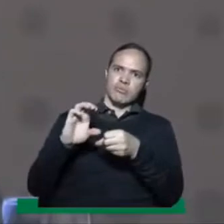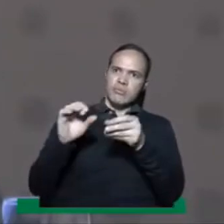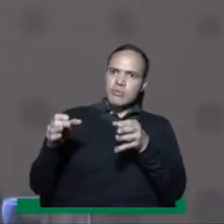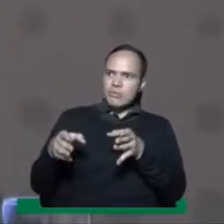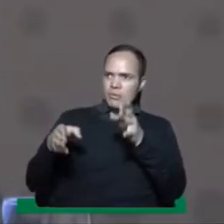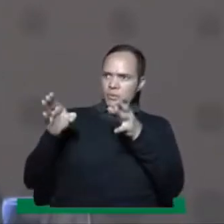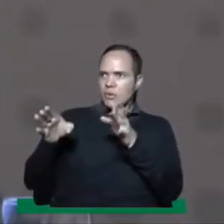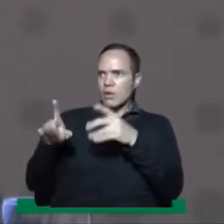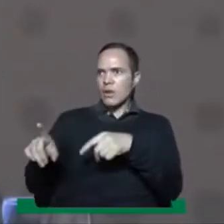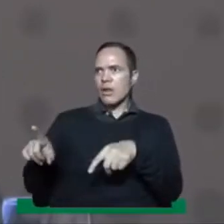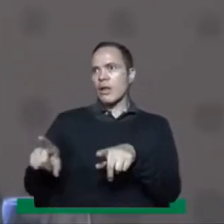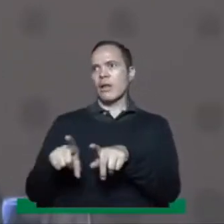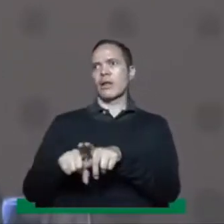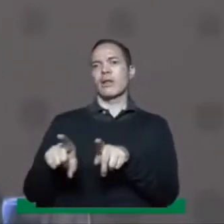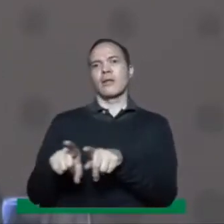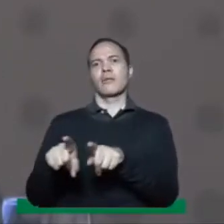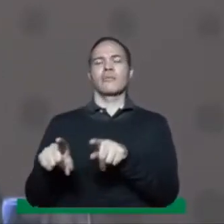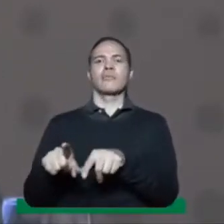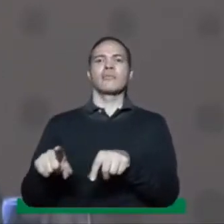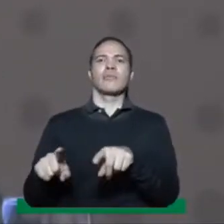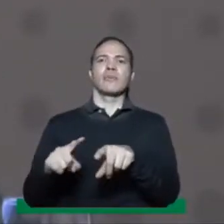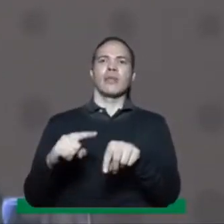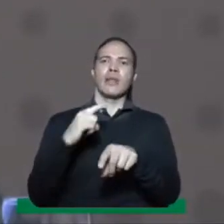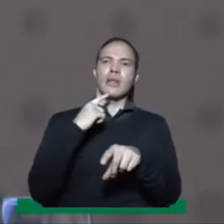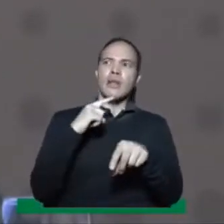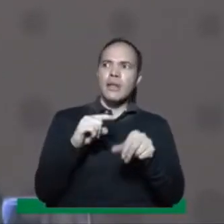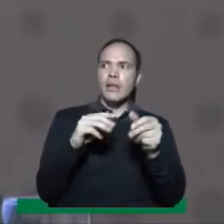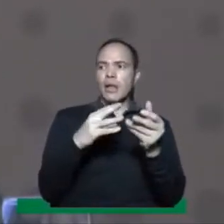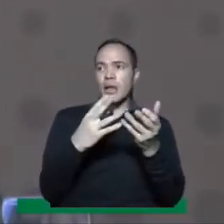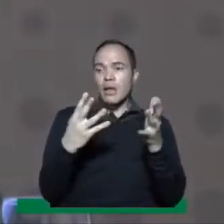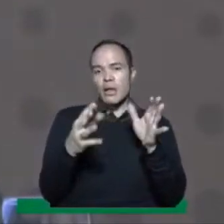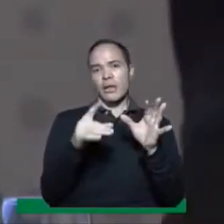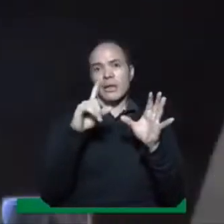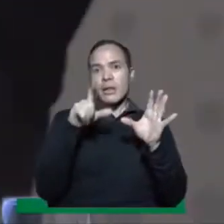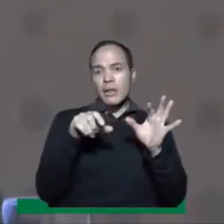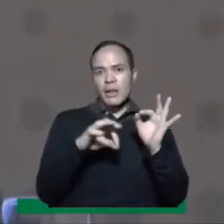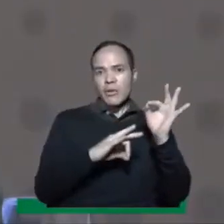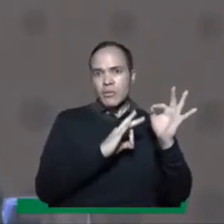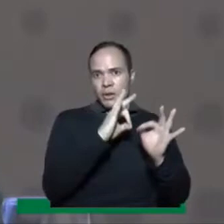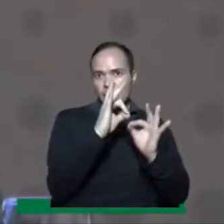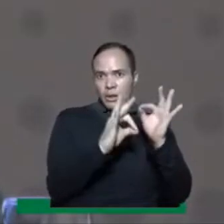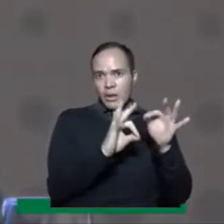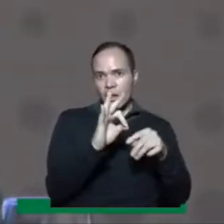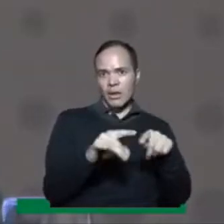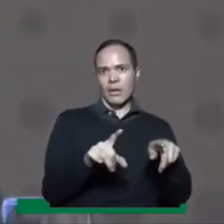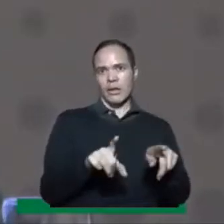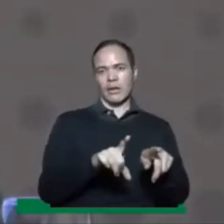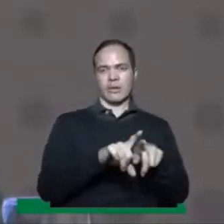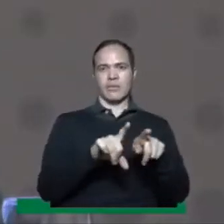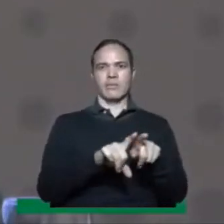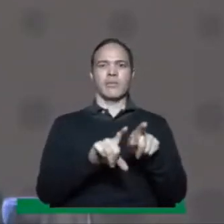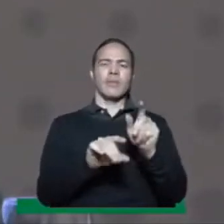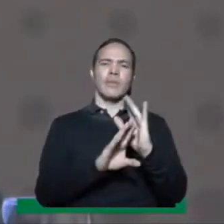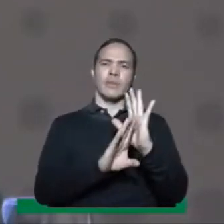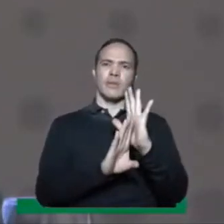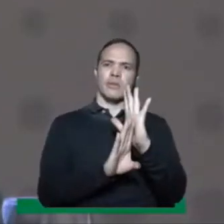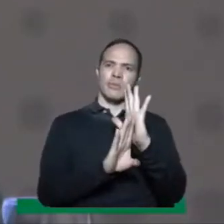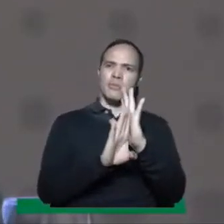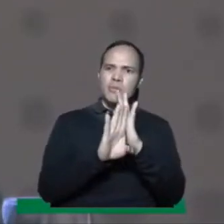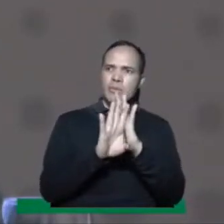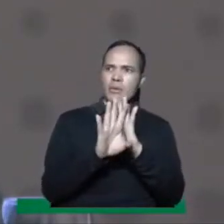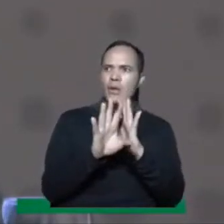conoce no se ama lo que no se ama no se habita y lo que no se habita no se cuida en ese sentido desarrollamos turismo social y